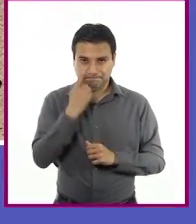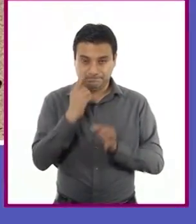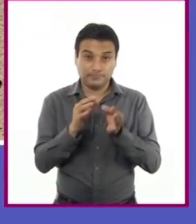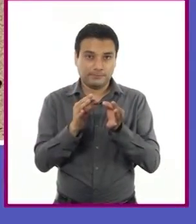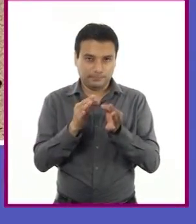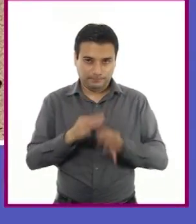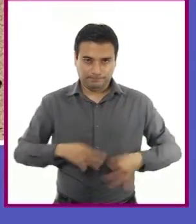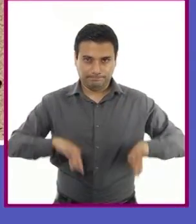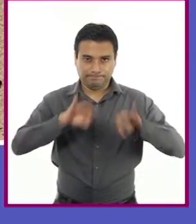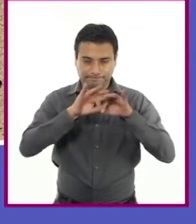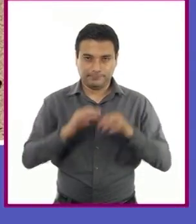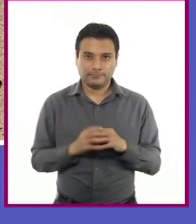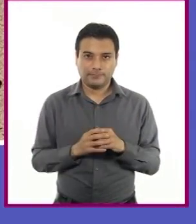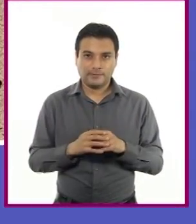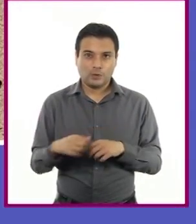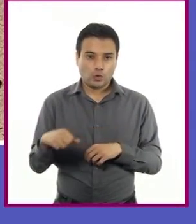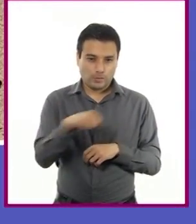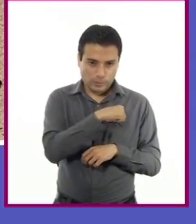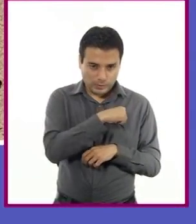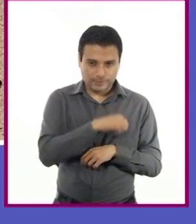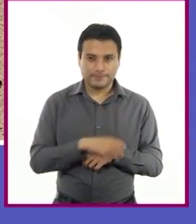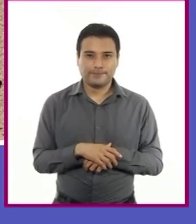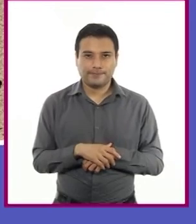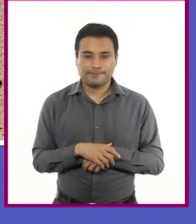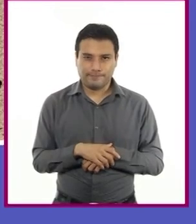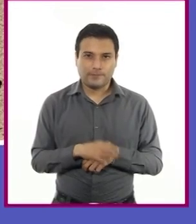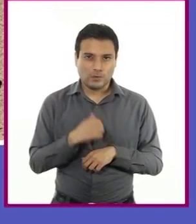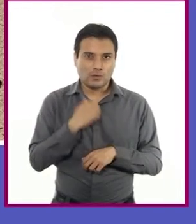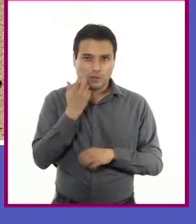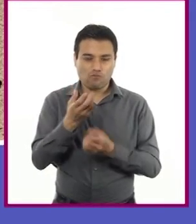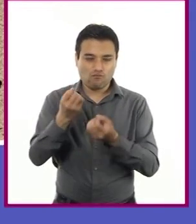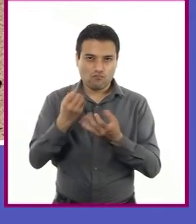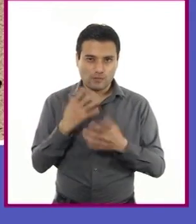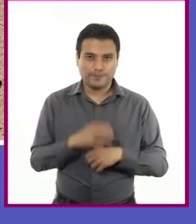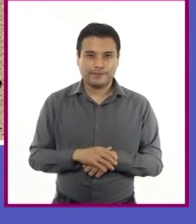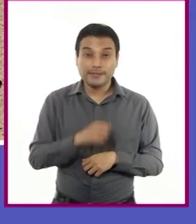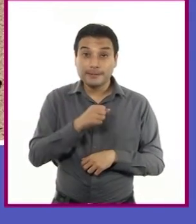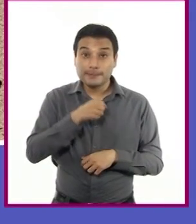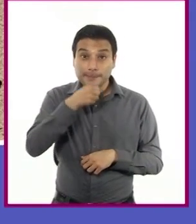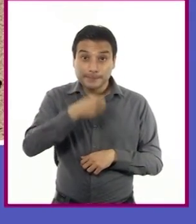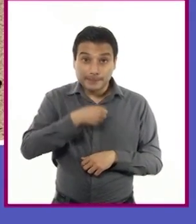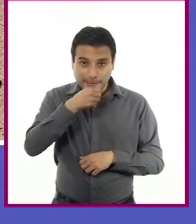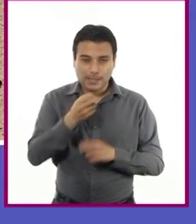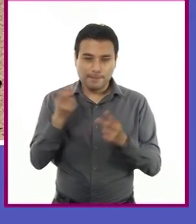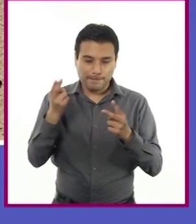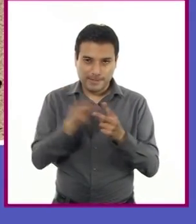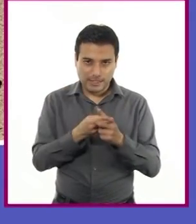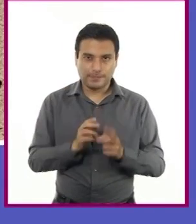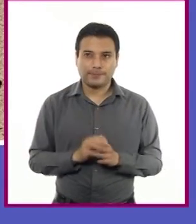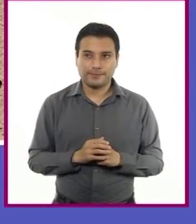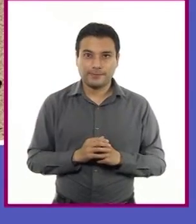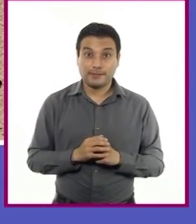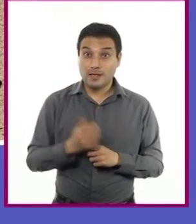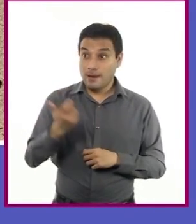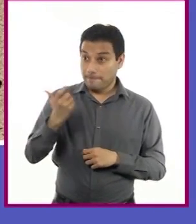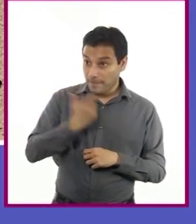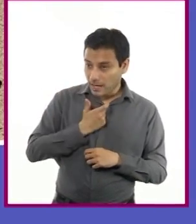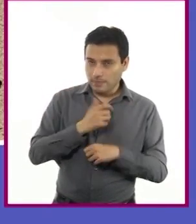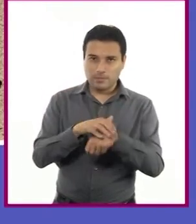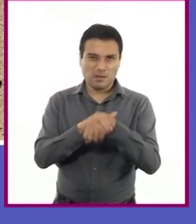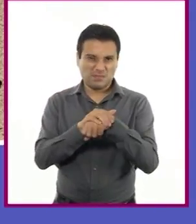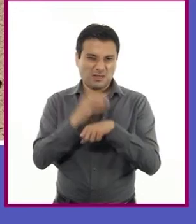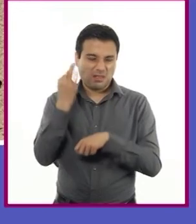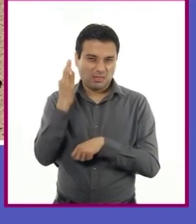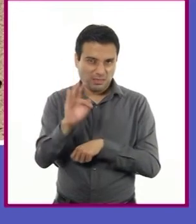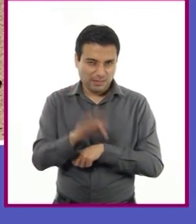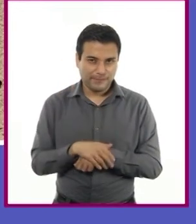importante codicia, por la recompensa. Asesinar a la vieja. Sobre el dinero no hay amistad.